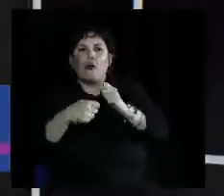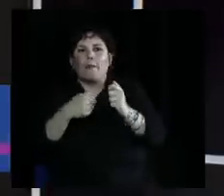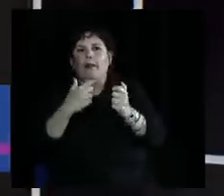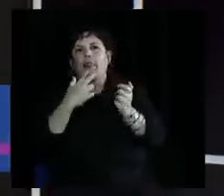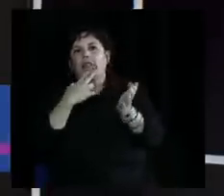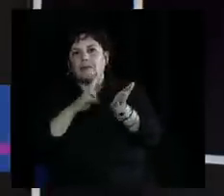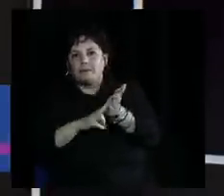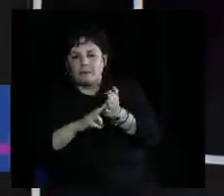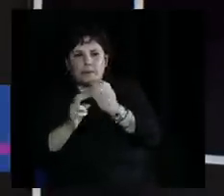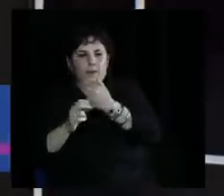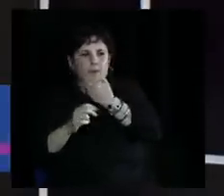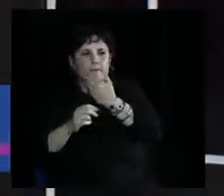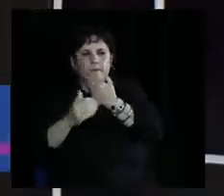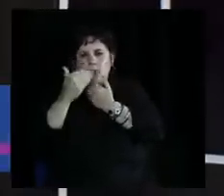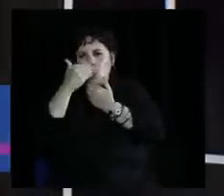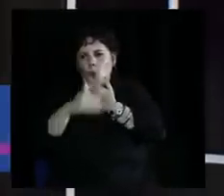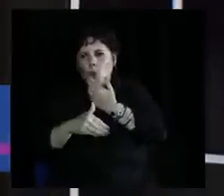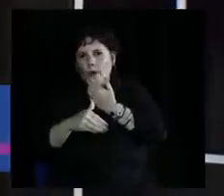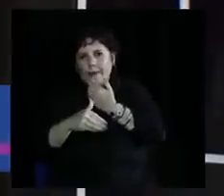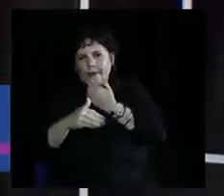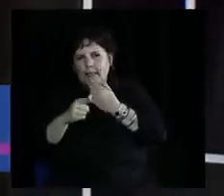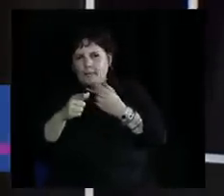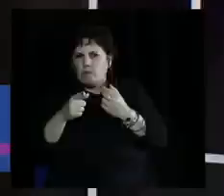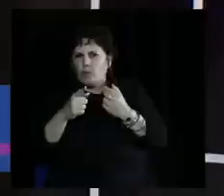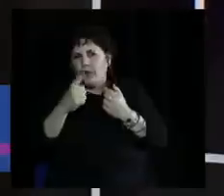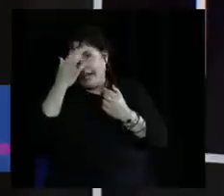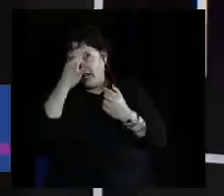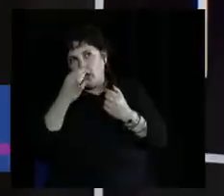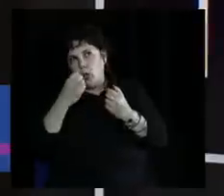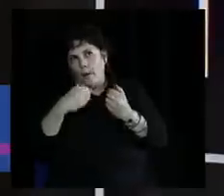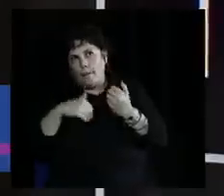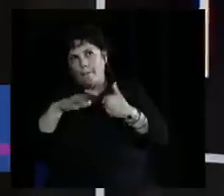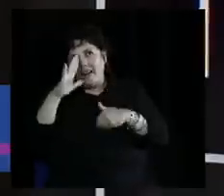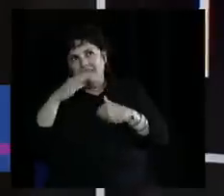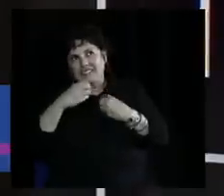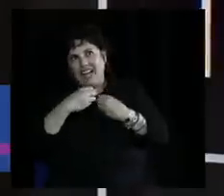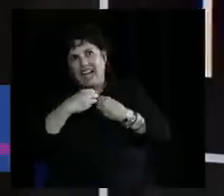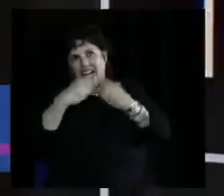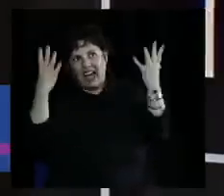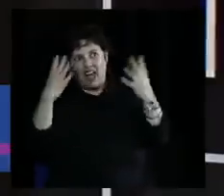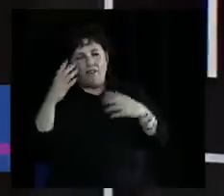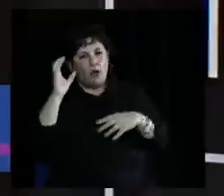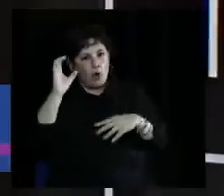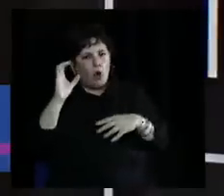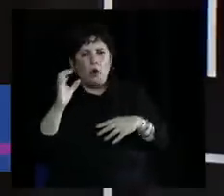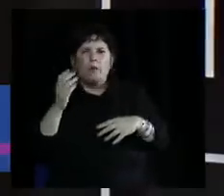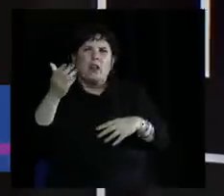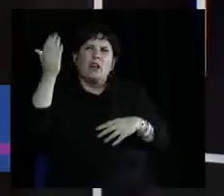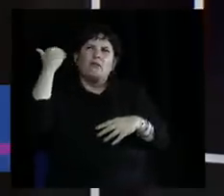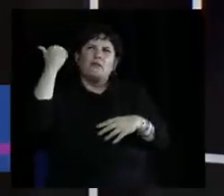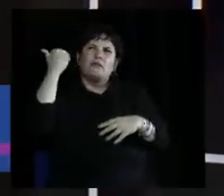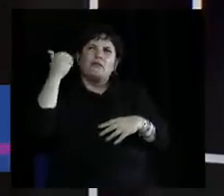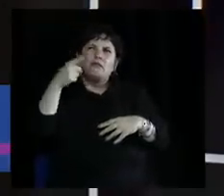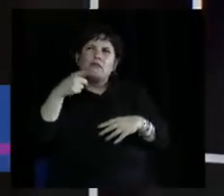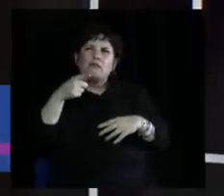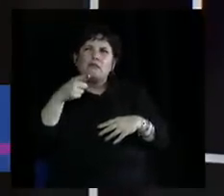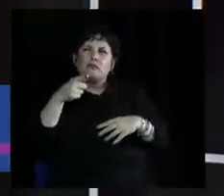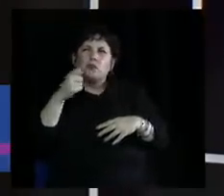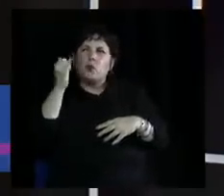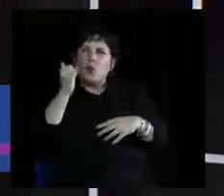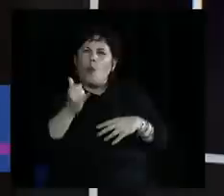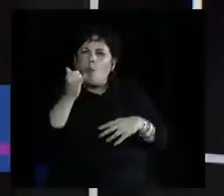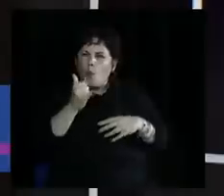tributaria. Este último episodio, que creo que es el más grave en muchos años en uh-huh. Colombia, pero recuerdo que hace no mucho tiempo hubo